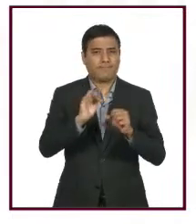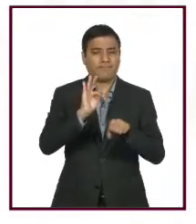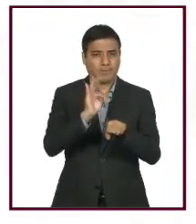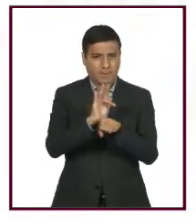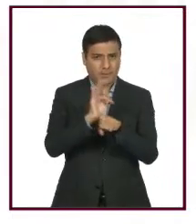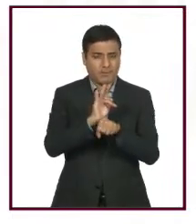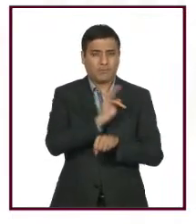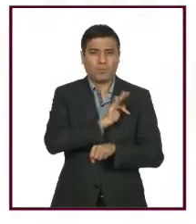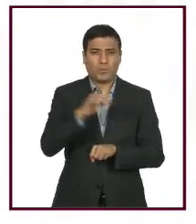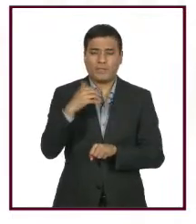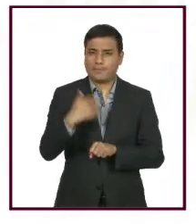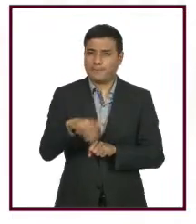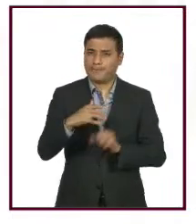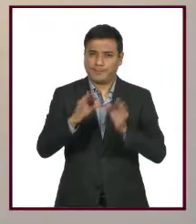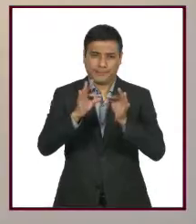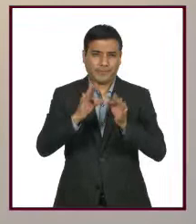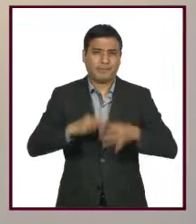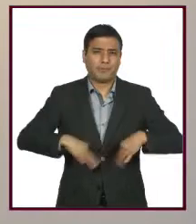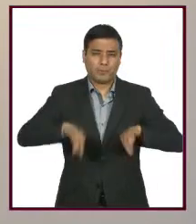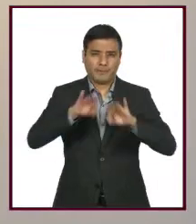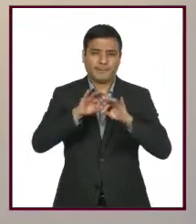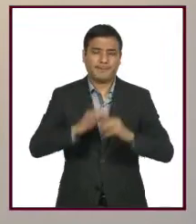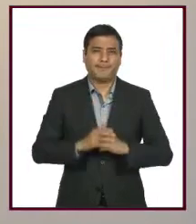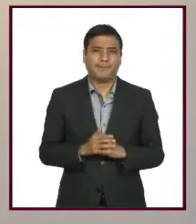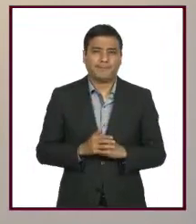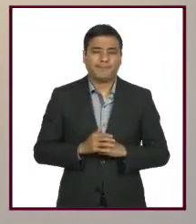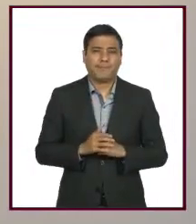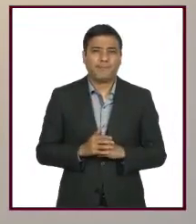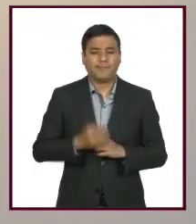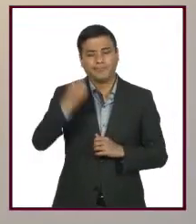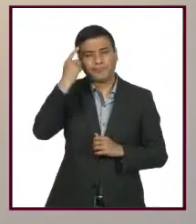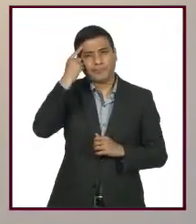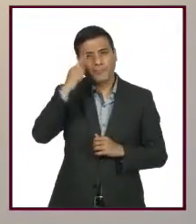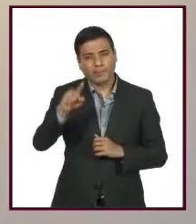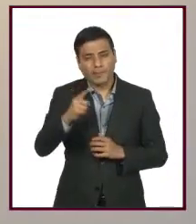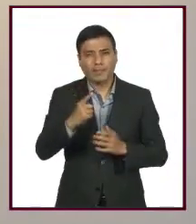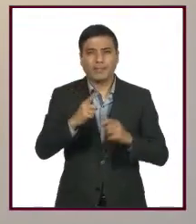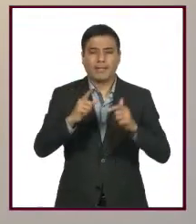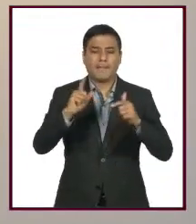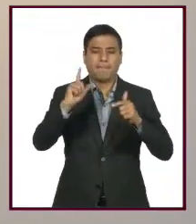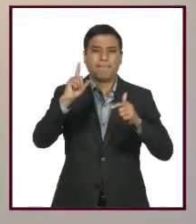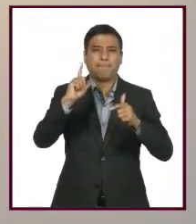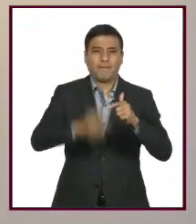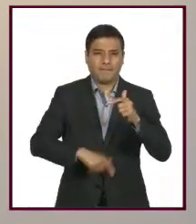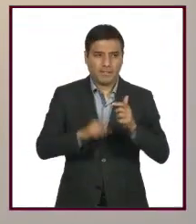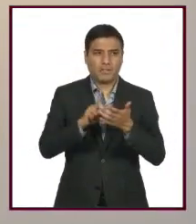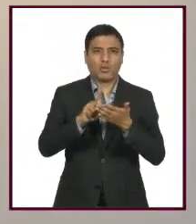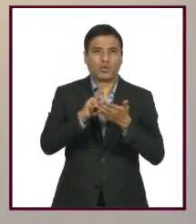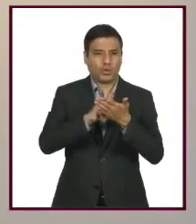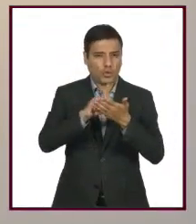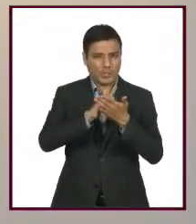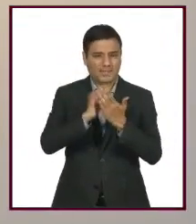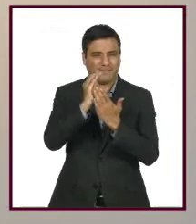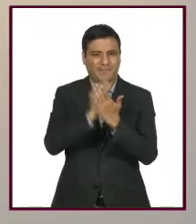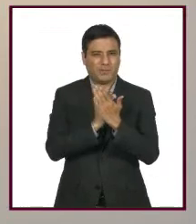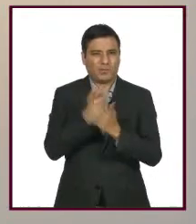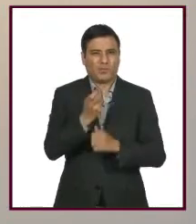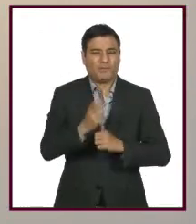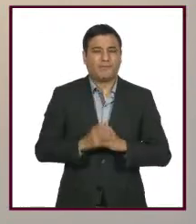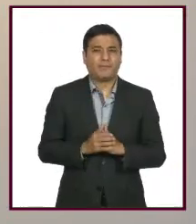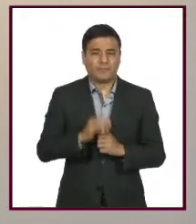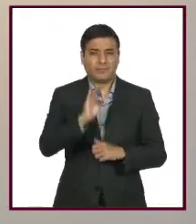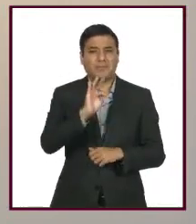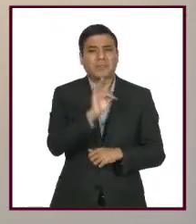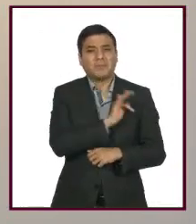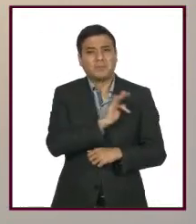es muy importante para revertir y prevenir el inicio del consumo, ya que pues, se pueden